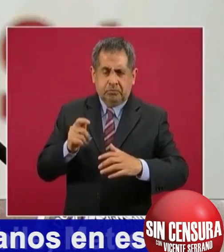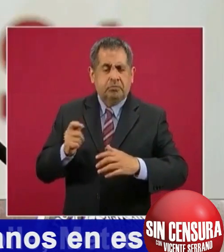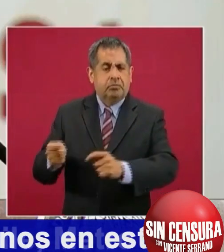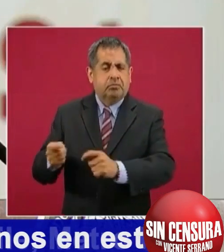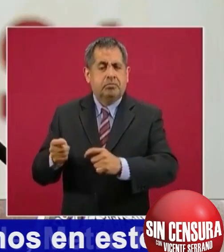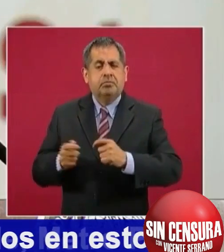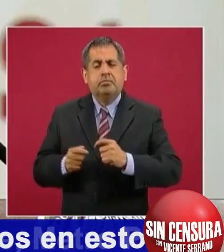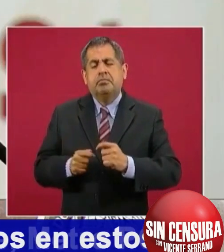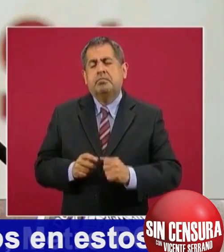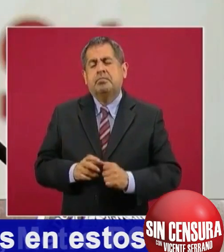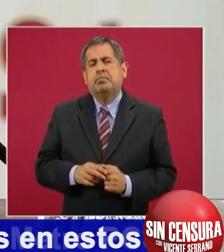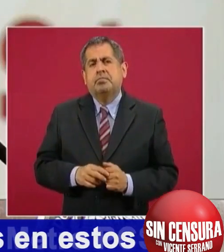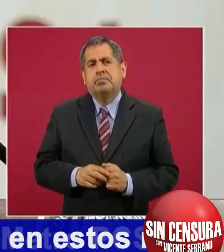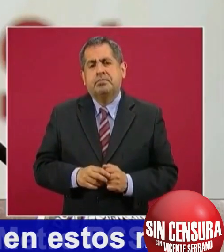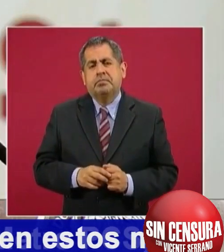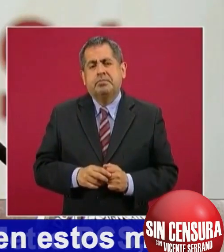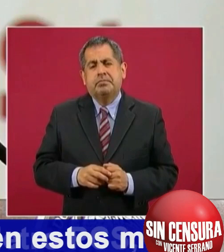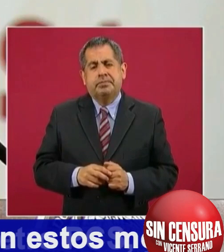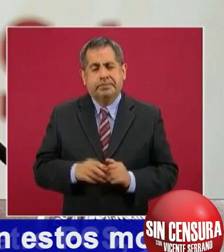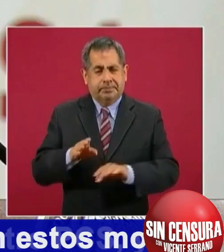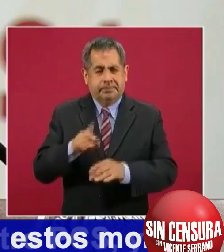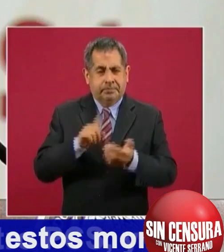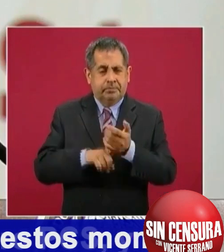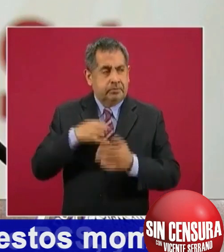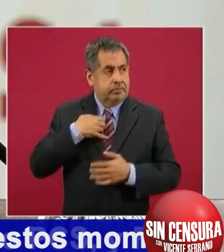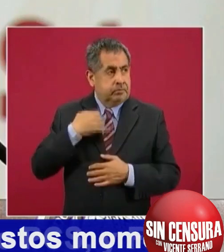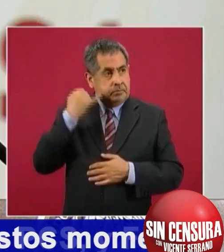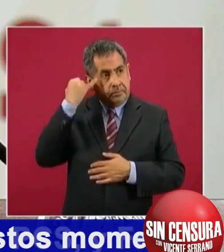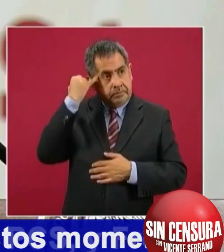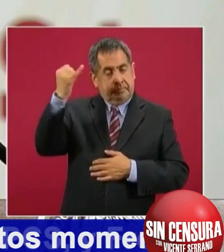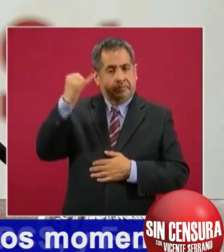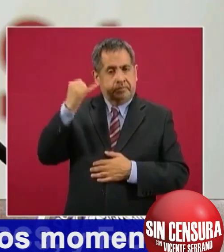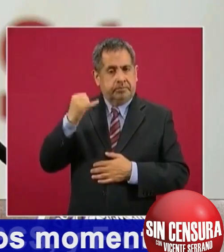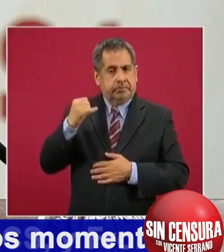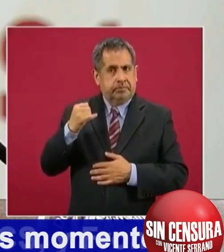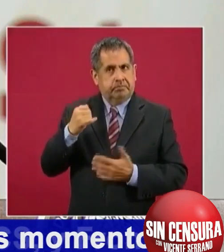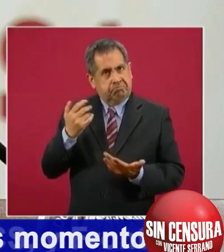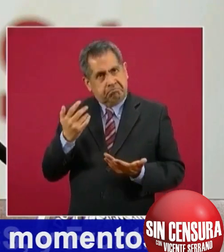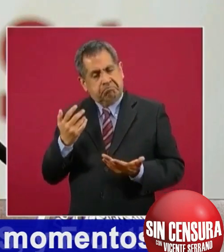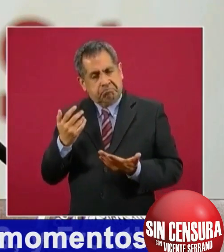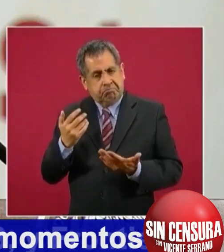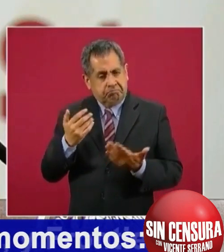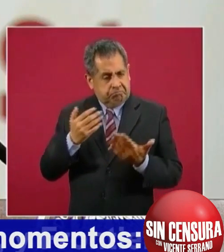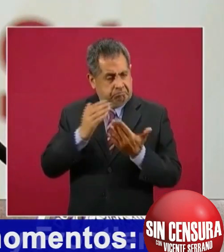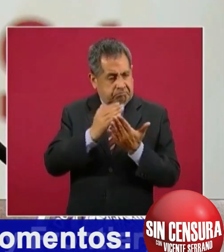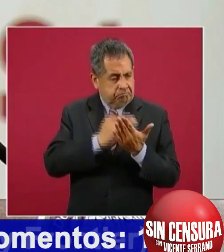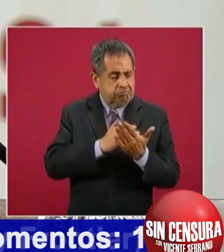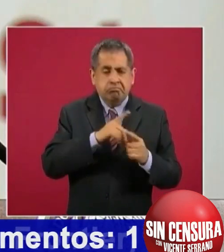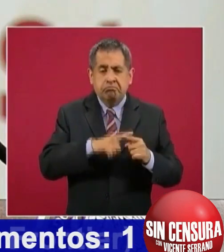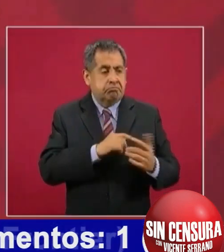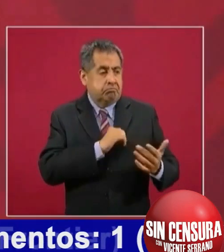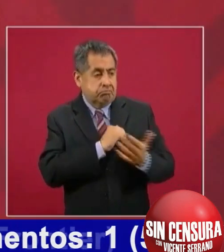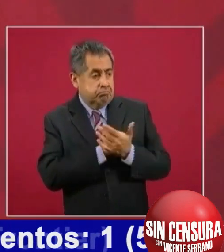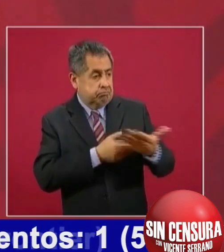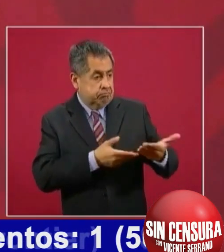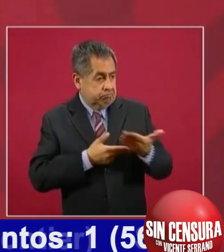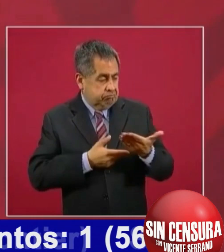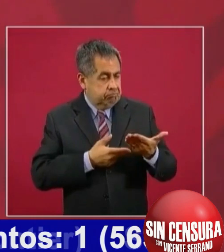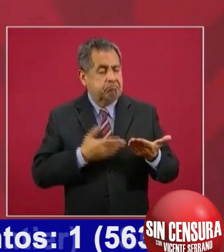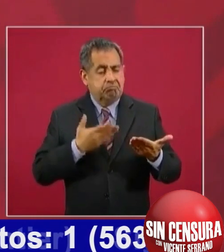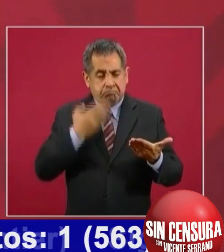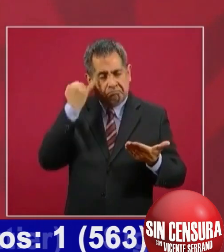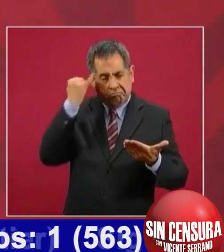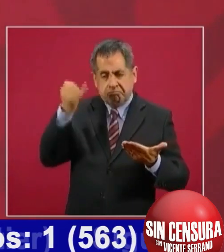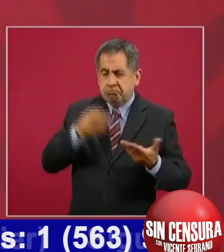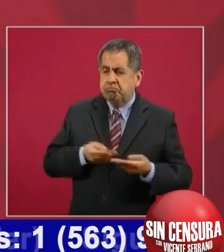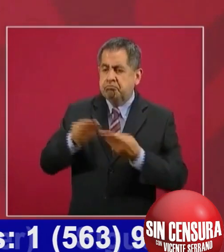con un planteamiento que nos hizo el